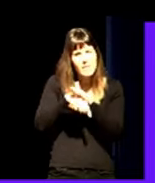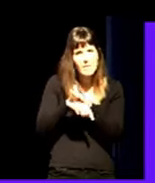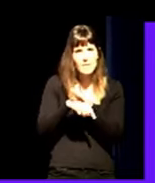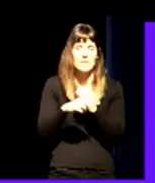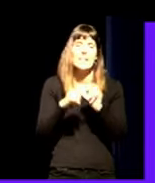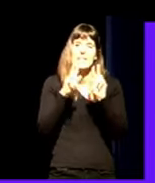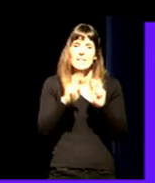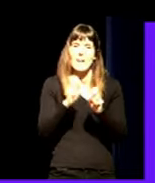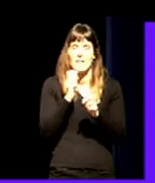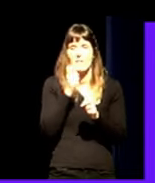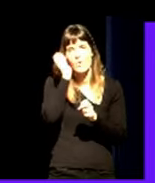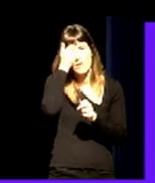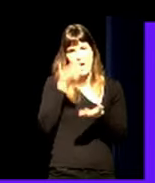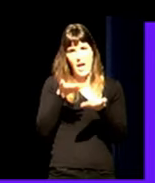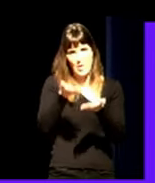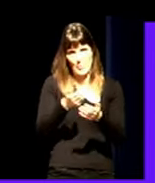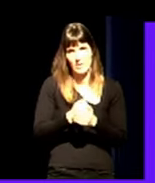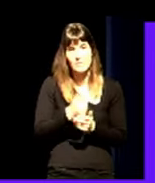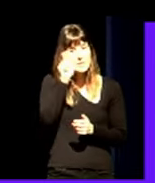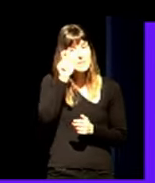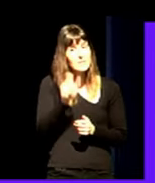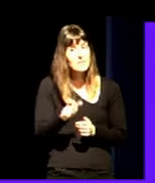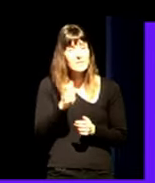ayuda. Alguien que presta ayuda.